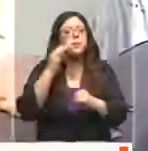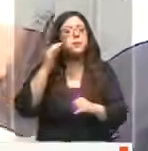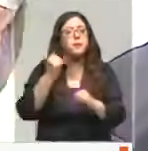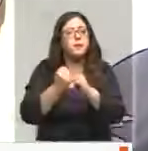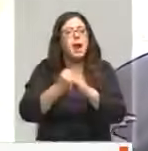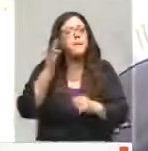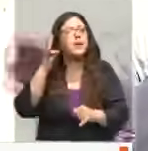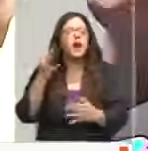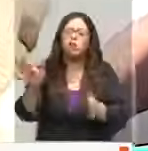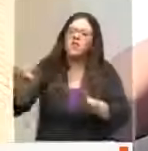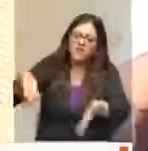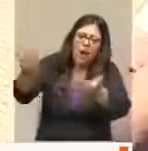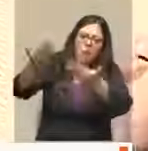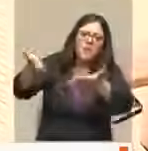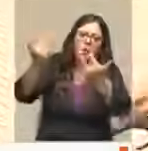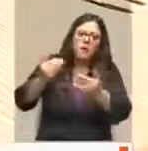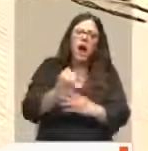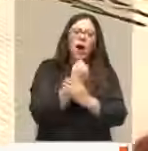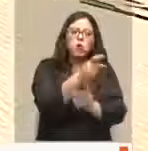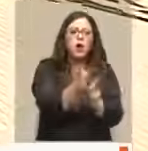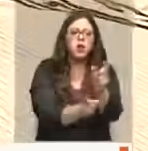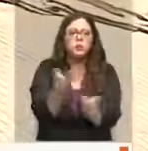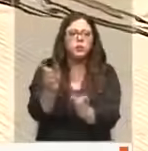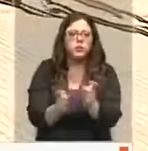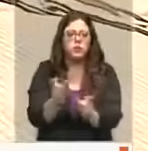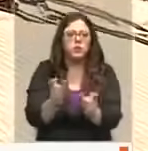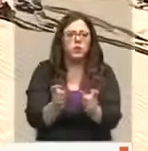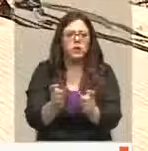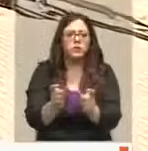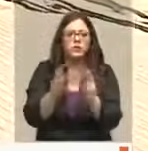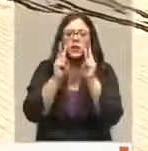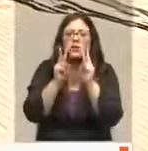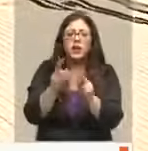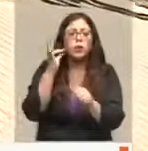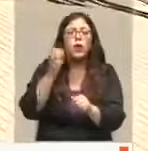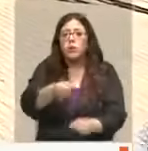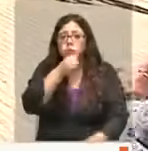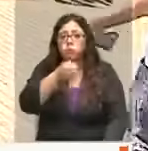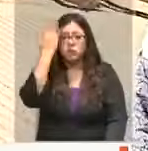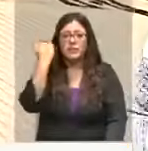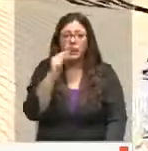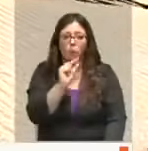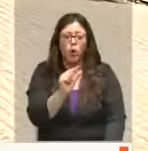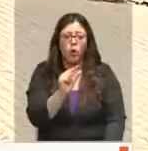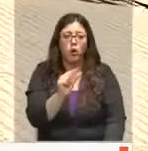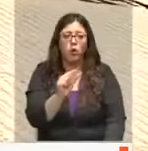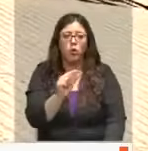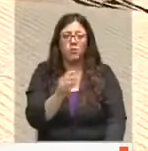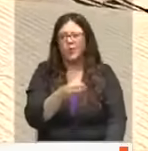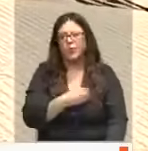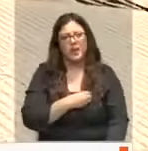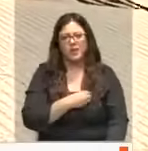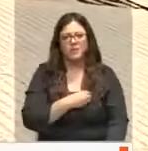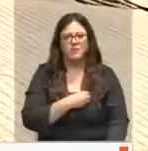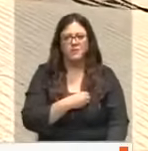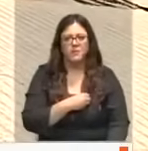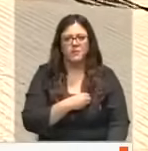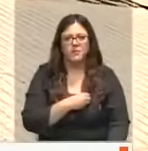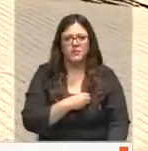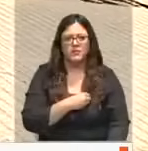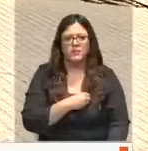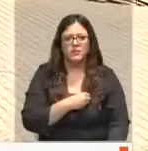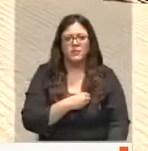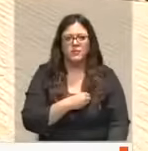mañana, levántate que tenemos que ir a ayudar a la gente. Vi a la señora que ustedes entrevistaron en delante y me dio pena. Entonces le dije yo,